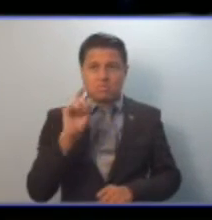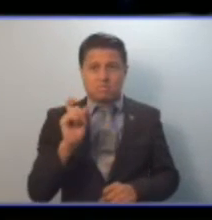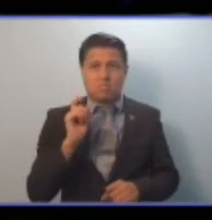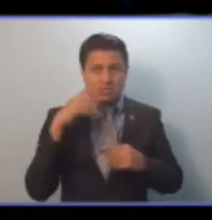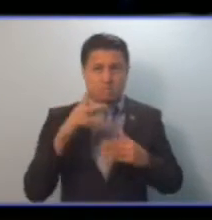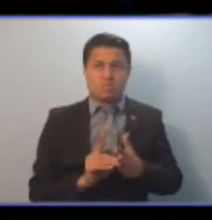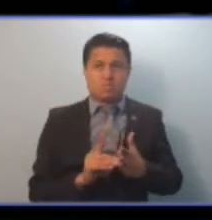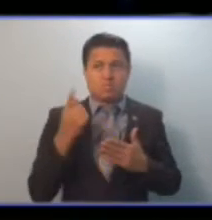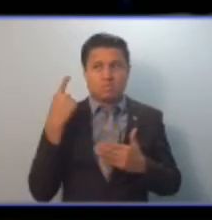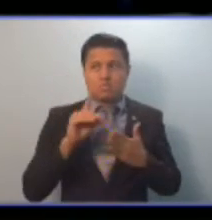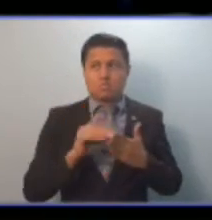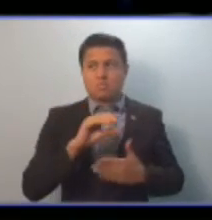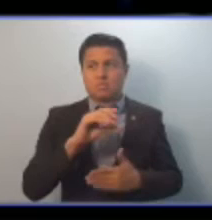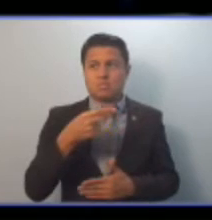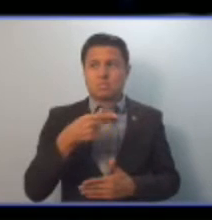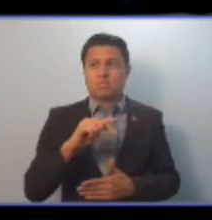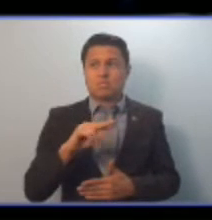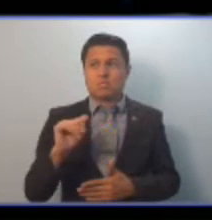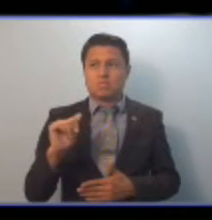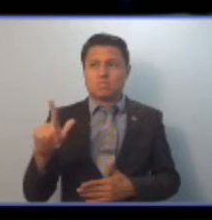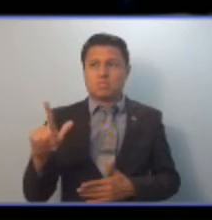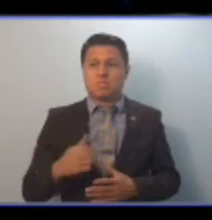el diputado Jorge Chafijanda.